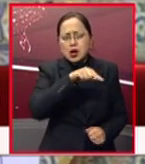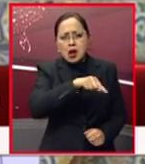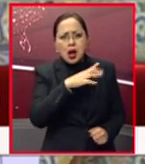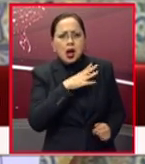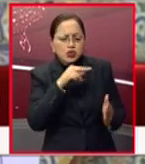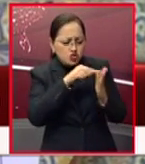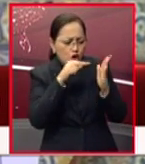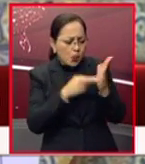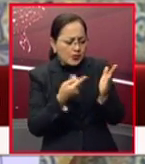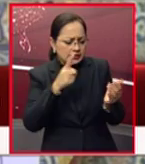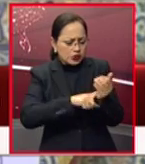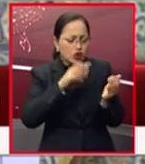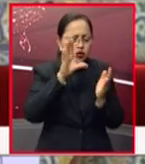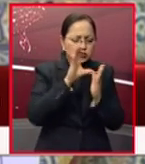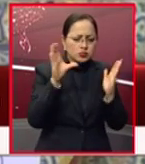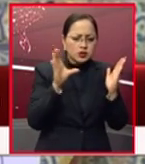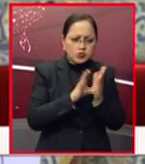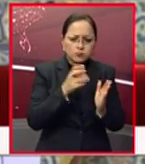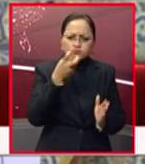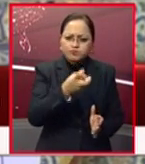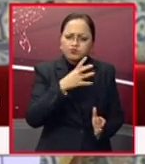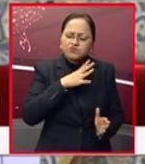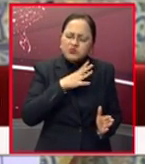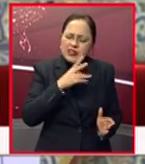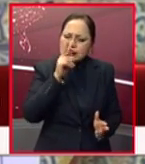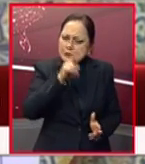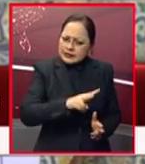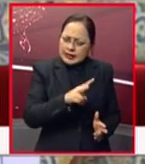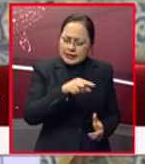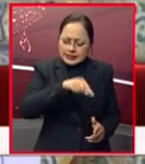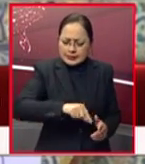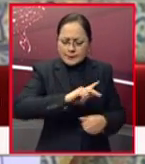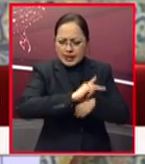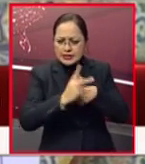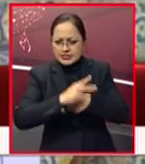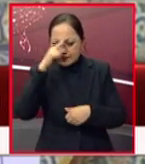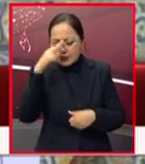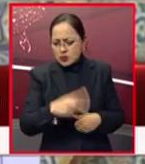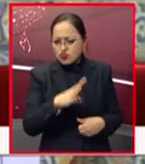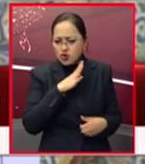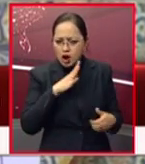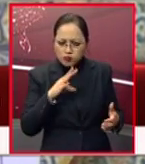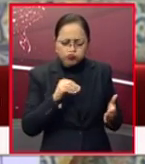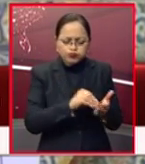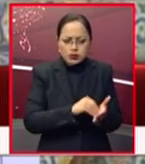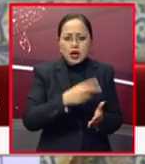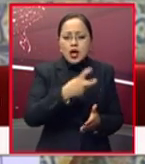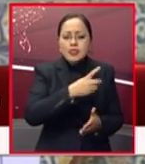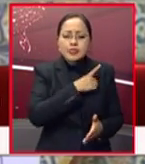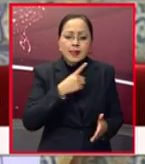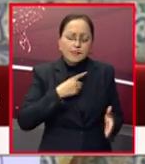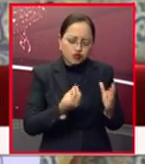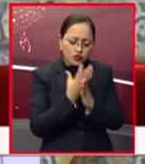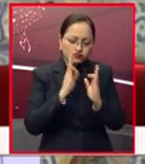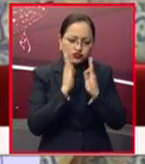Constitución política representan la oportunidad de analizar la realidad mexicana y construir estrategias a futuro.